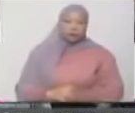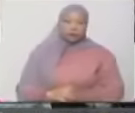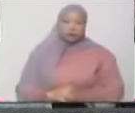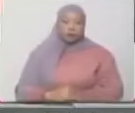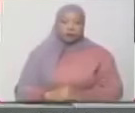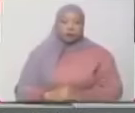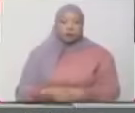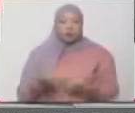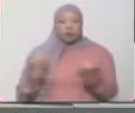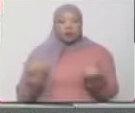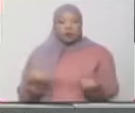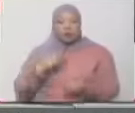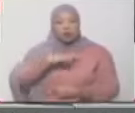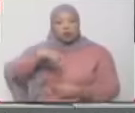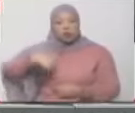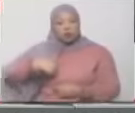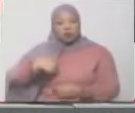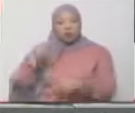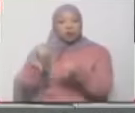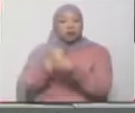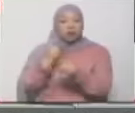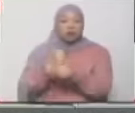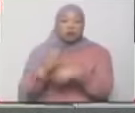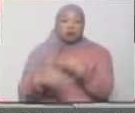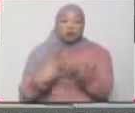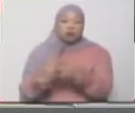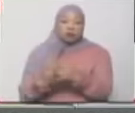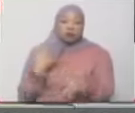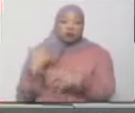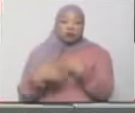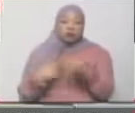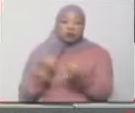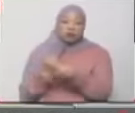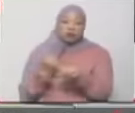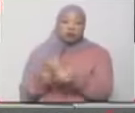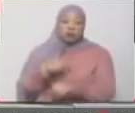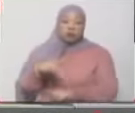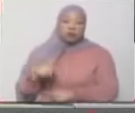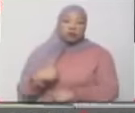Ya estamos nosotros acondicionando una sede nacional,